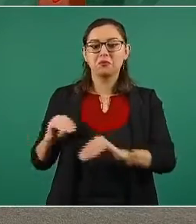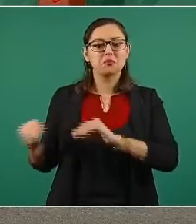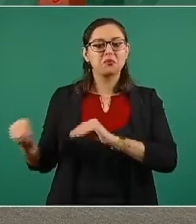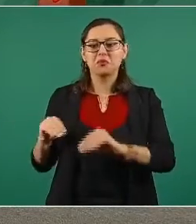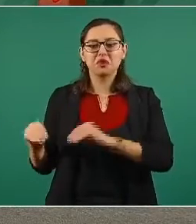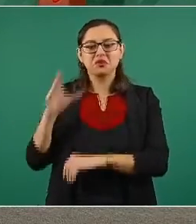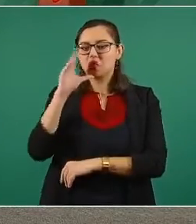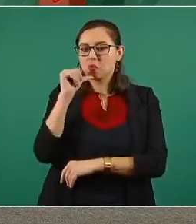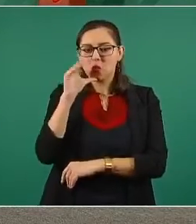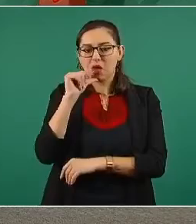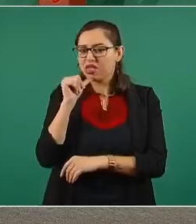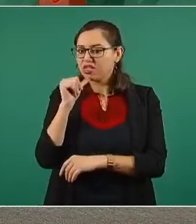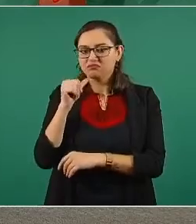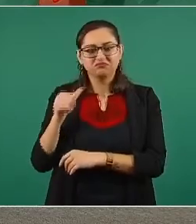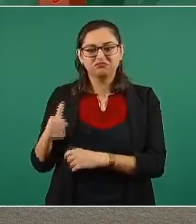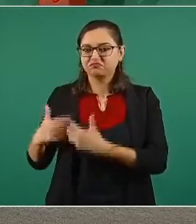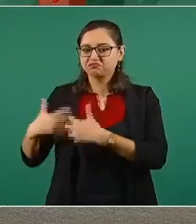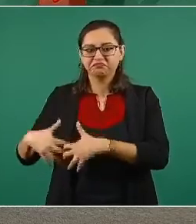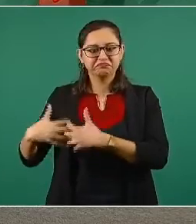turbinar,